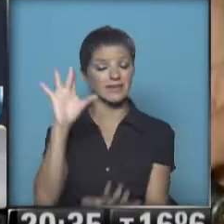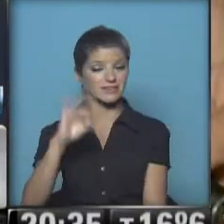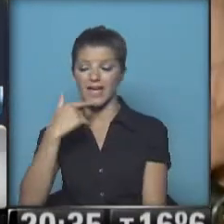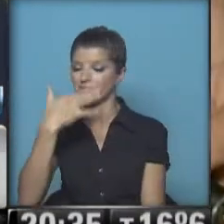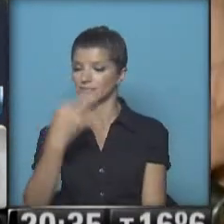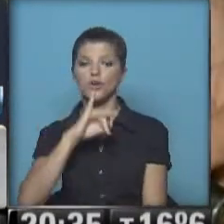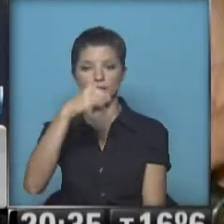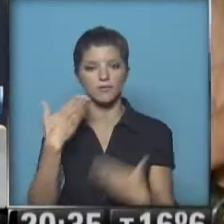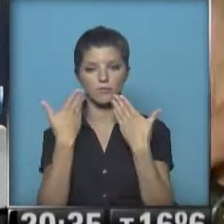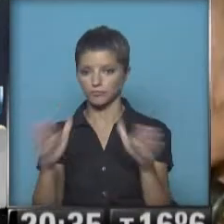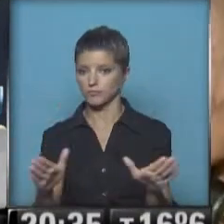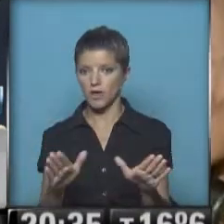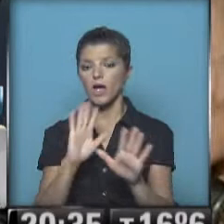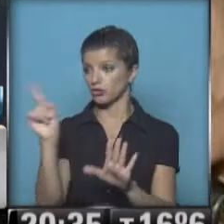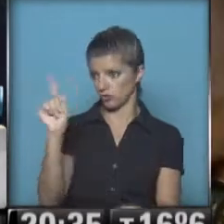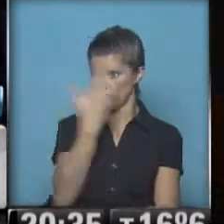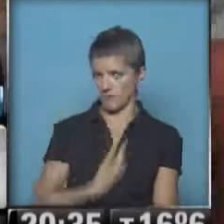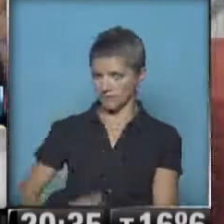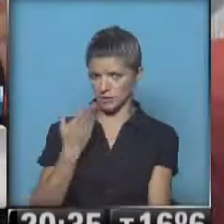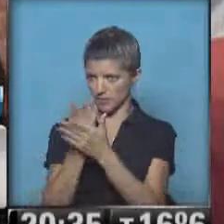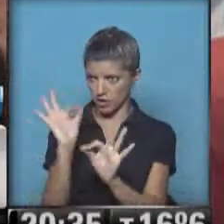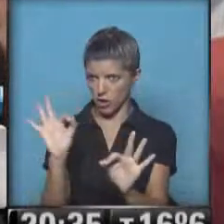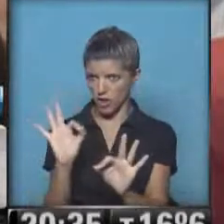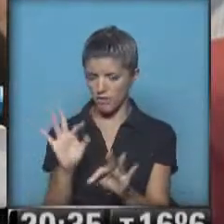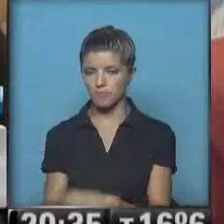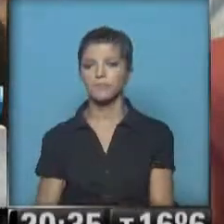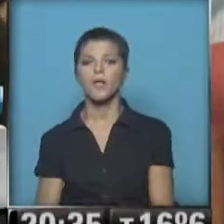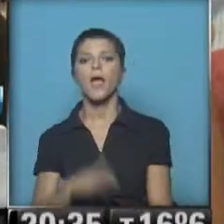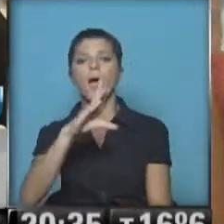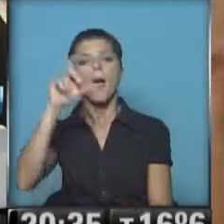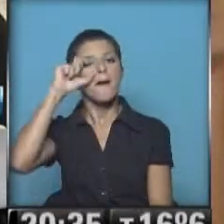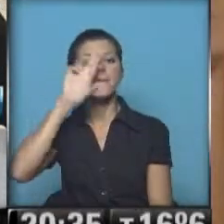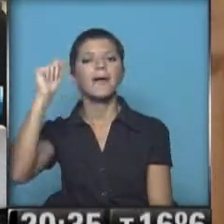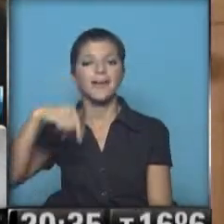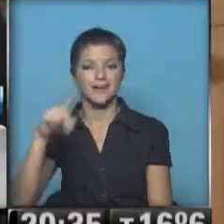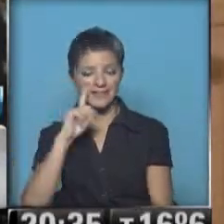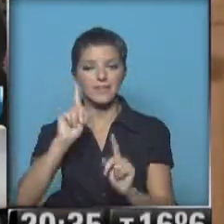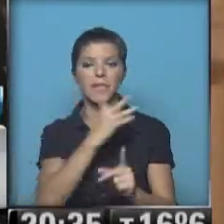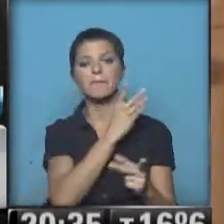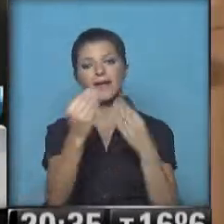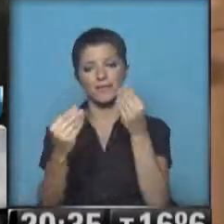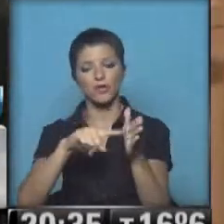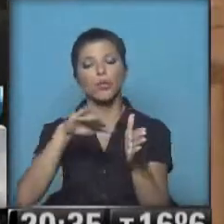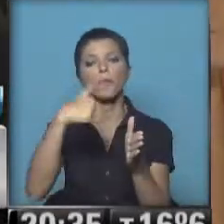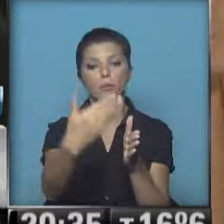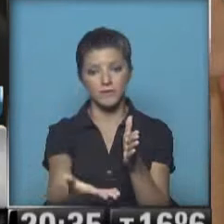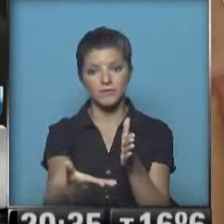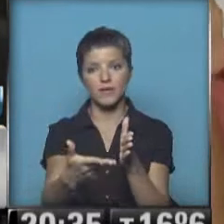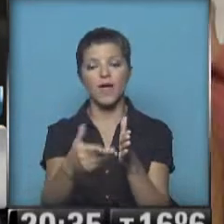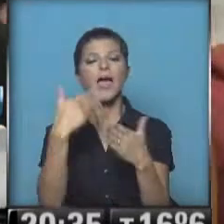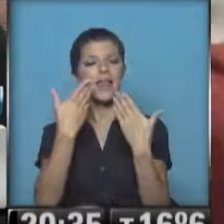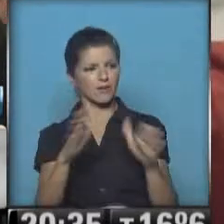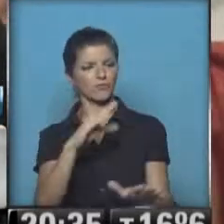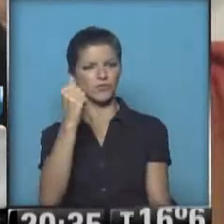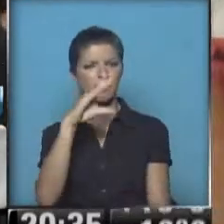de hacerlo, con lo cual no ha sido la presidenta la que le pidió. Para Sergio Berni, también precandidato bonaerense, la renuncia de Bossio